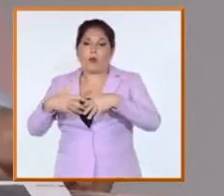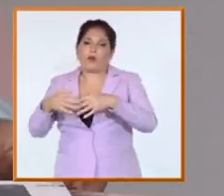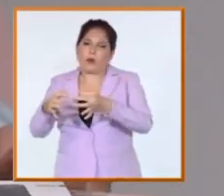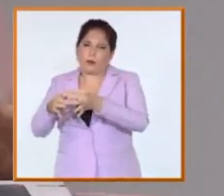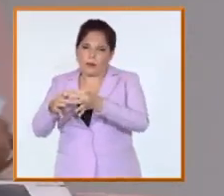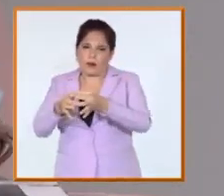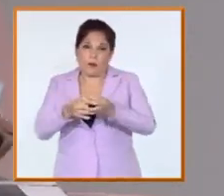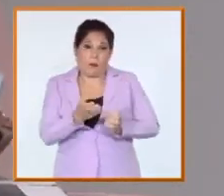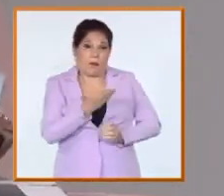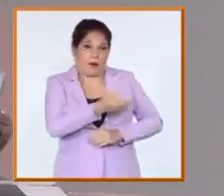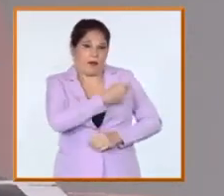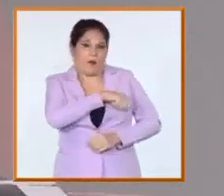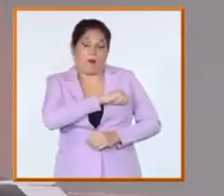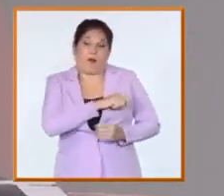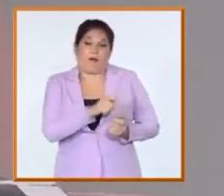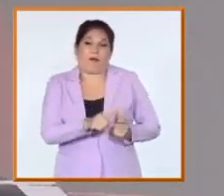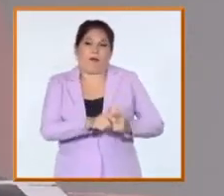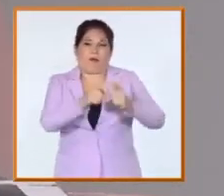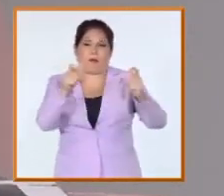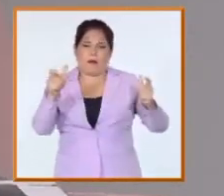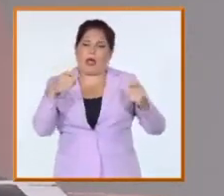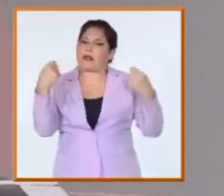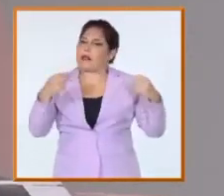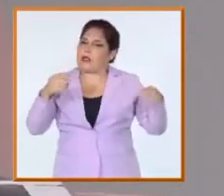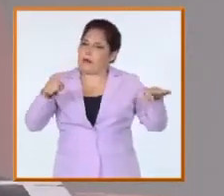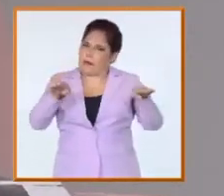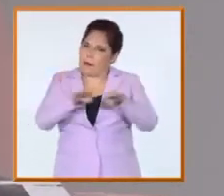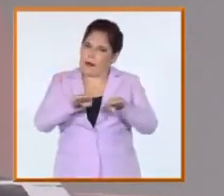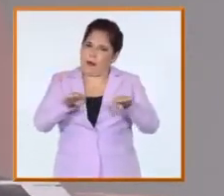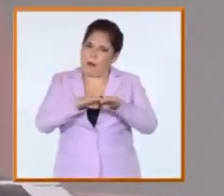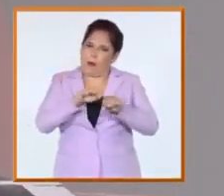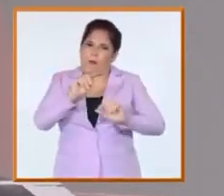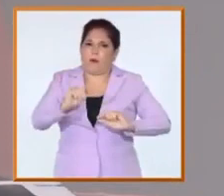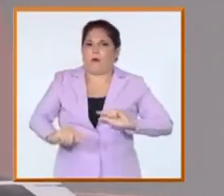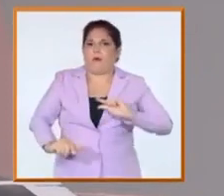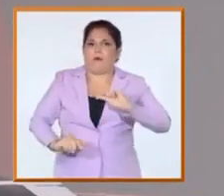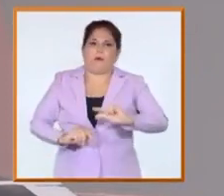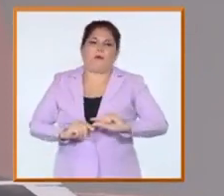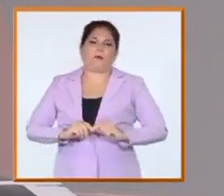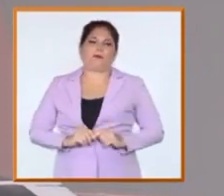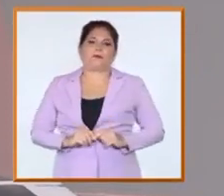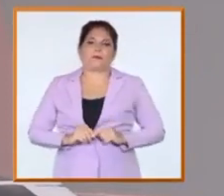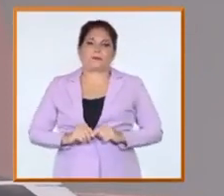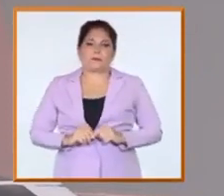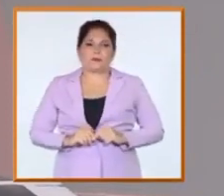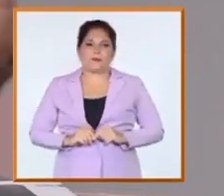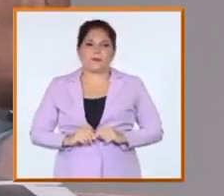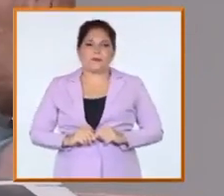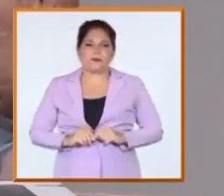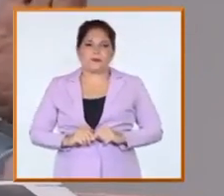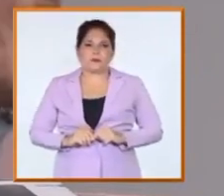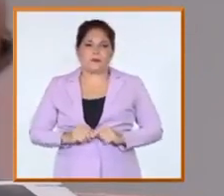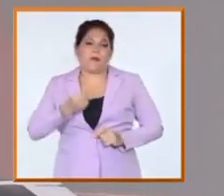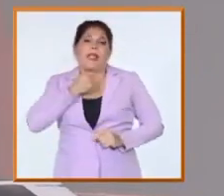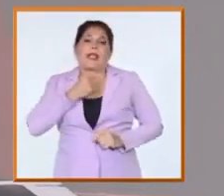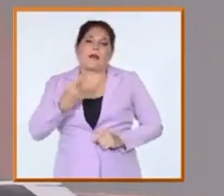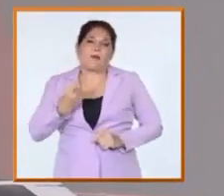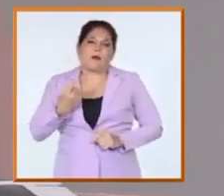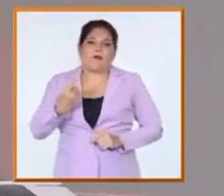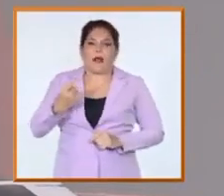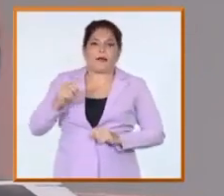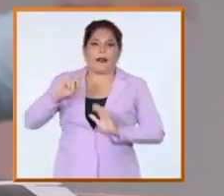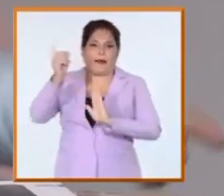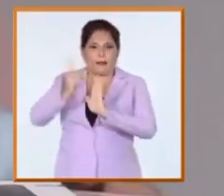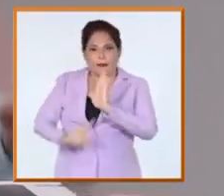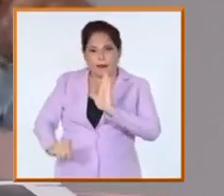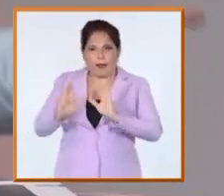realmente eso hay que acabar de ir empatando eso y lo que puede que nos falte energía puede que